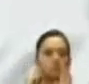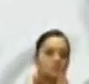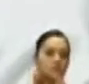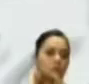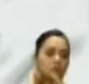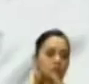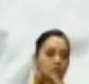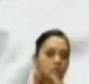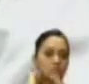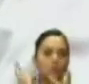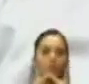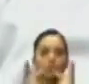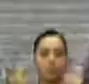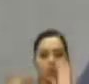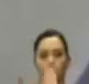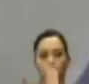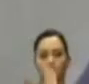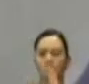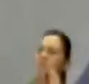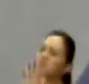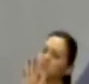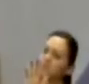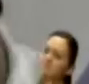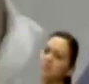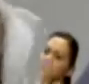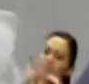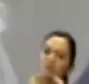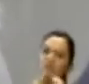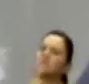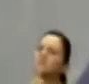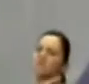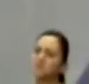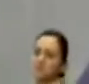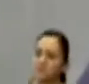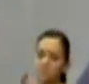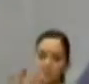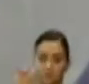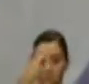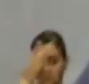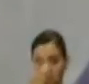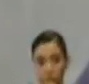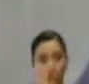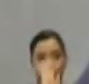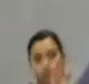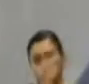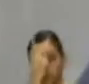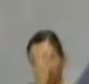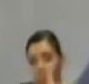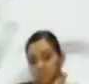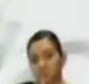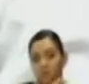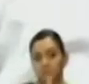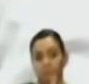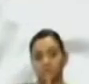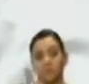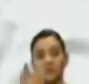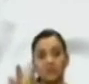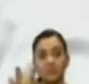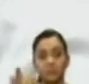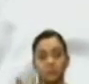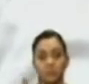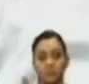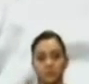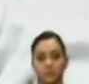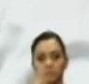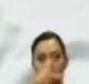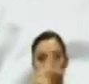opinión pública de la oposición. Tampoco les quedaron más dudas que certeza. Quieren tener más dudas que certeza, eso es otra cosa. Esperaron ver en las